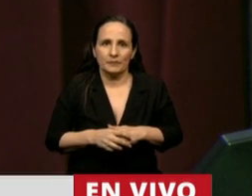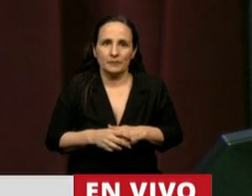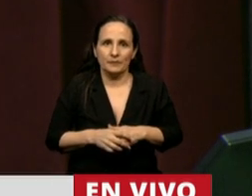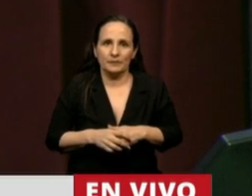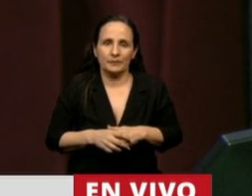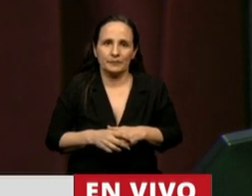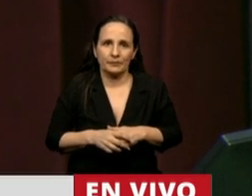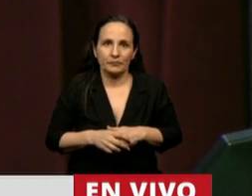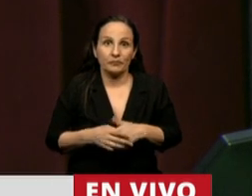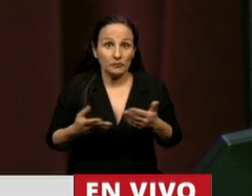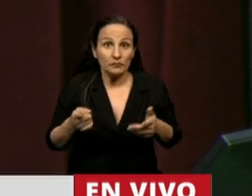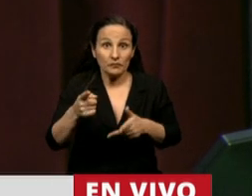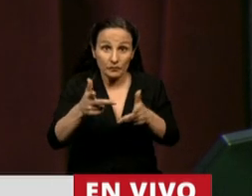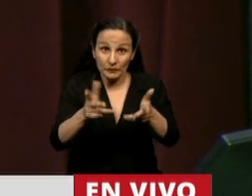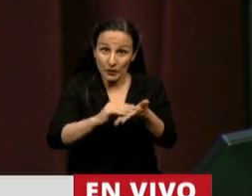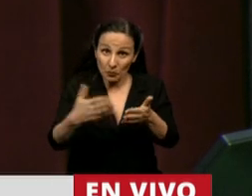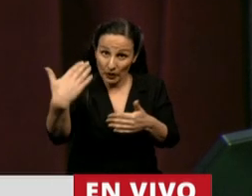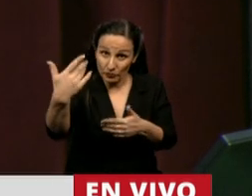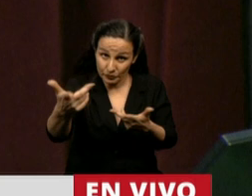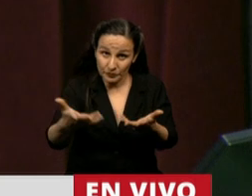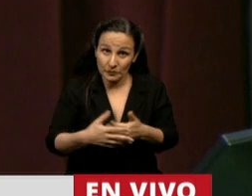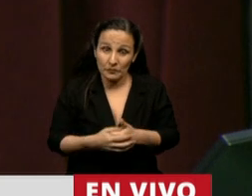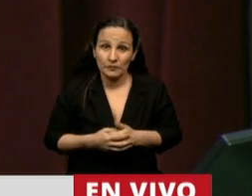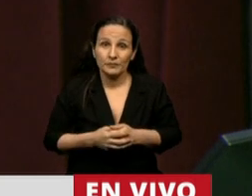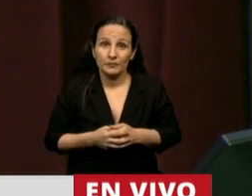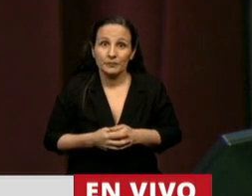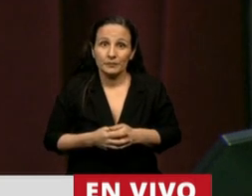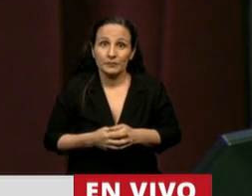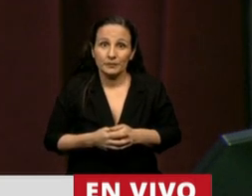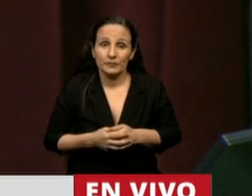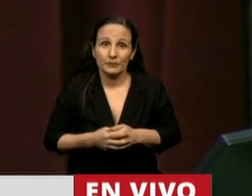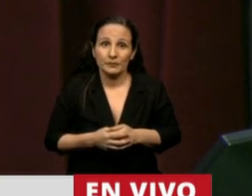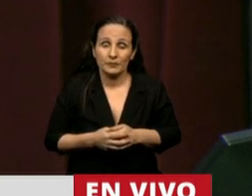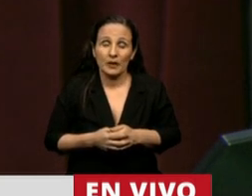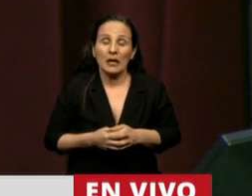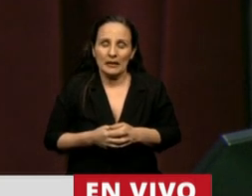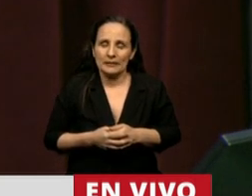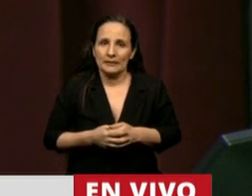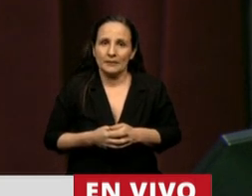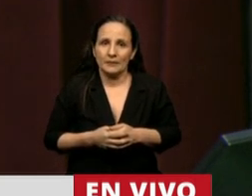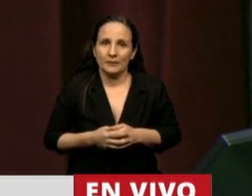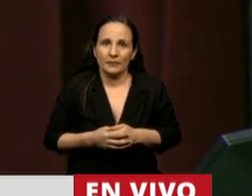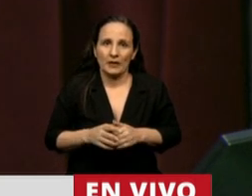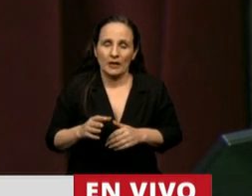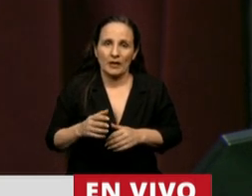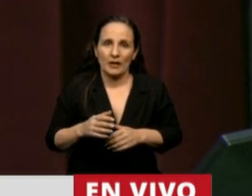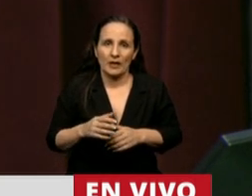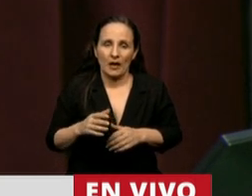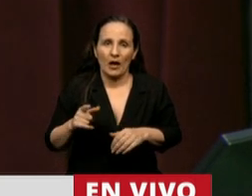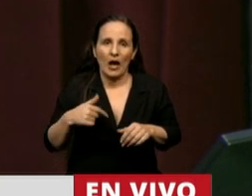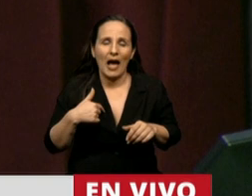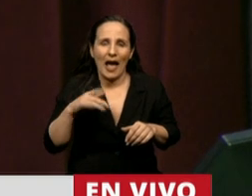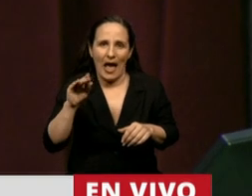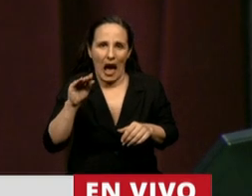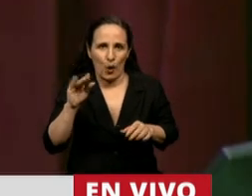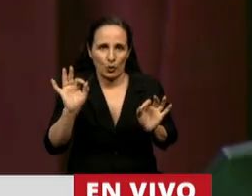diputado está en uso de la palabra sado eh ahora ahora ahora ahora tengo ahora tengo